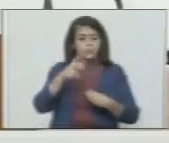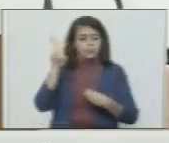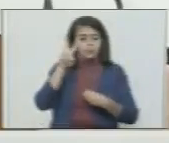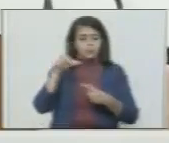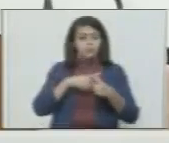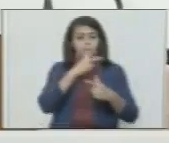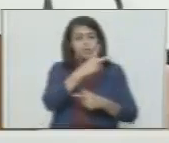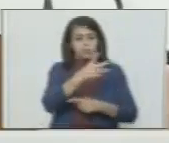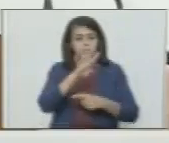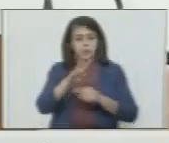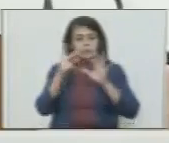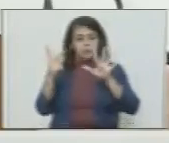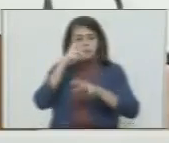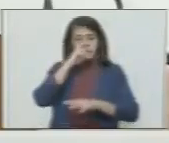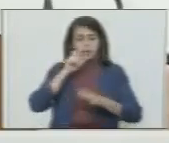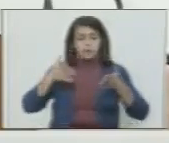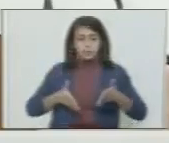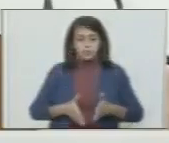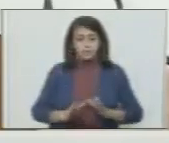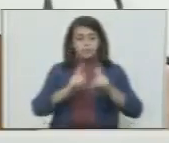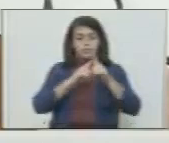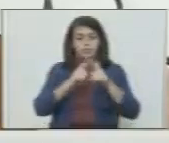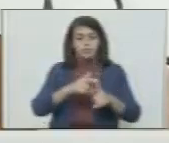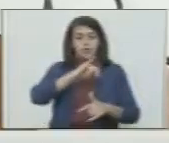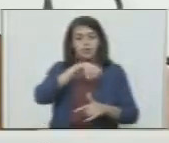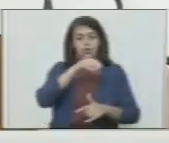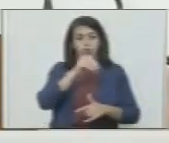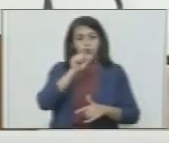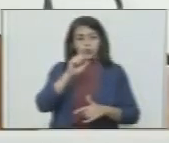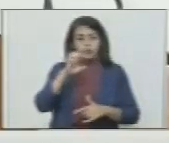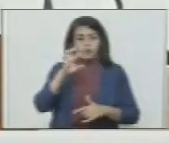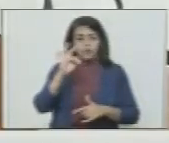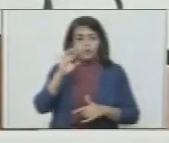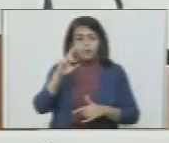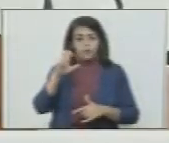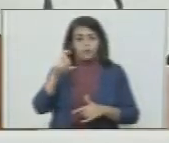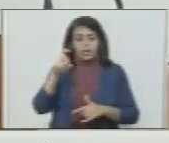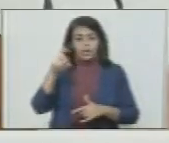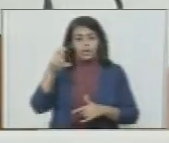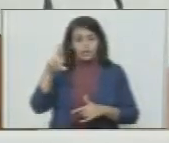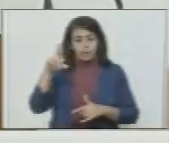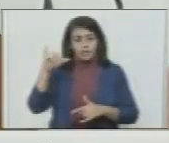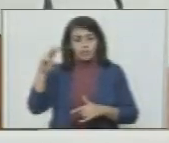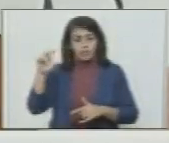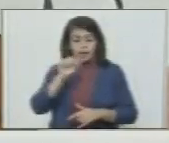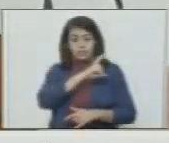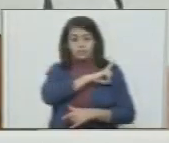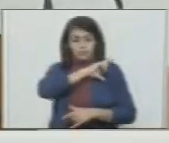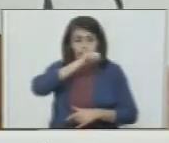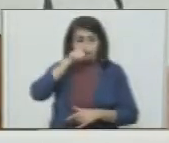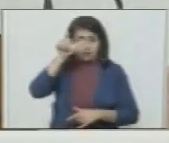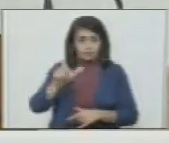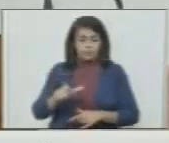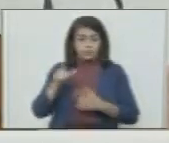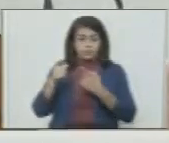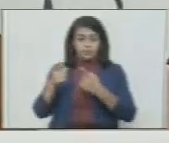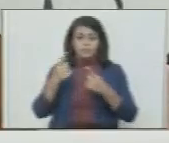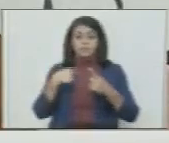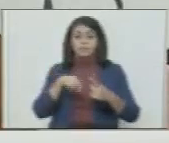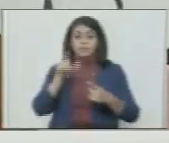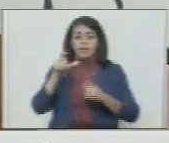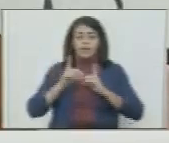pueblo venezolano los 247 años del natalicio del prócer de la independencia y comandante general José